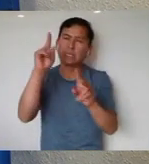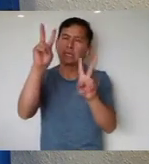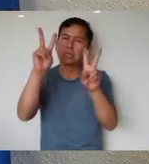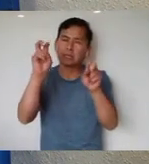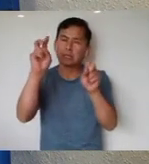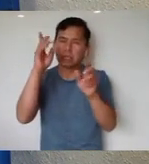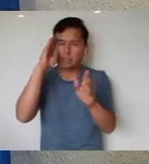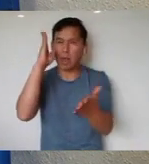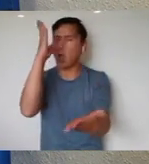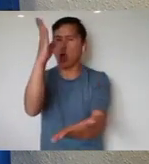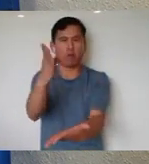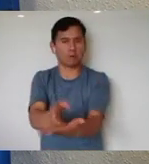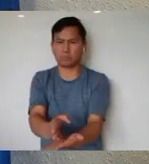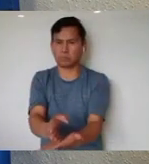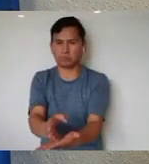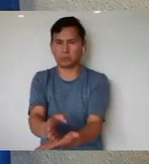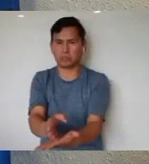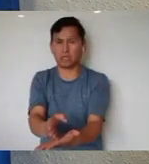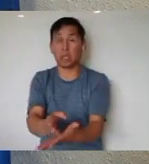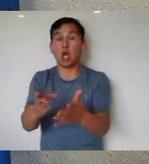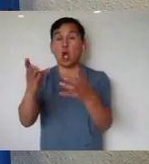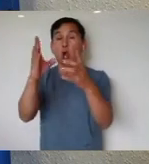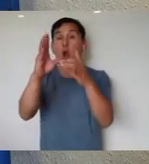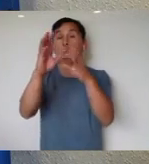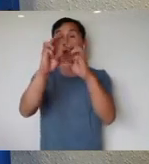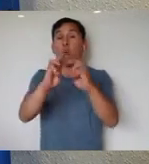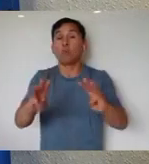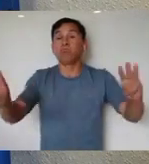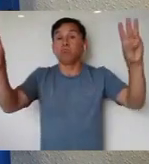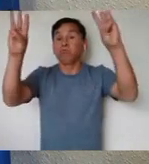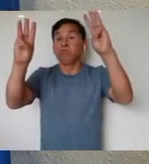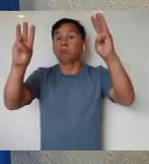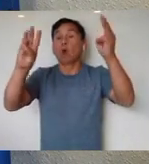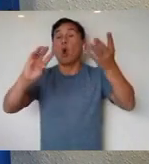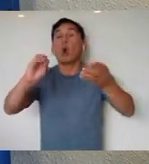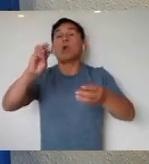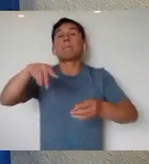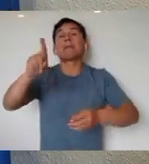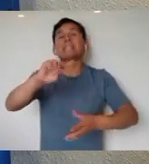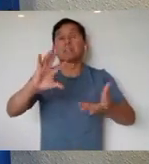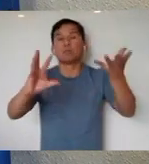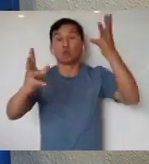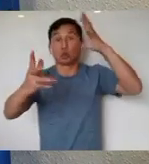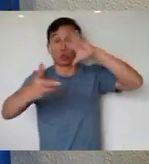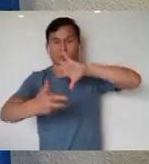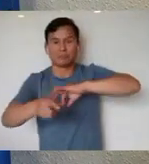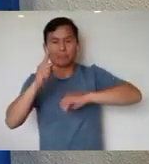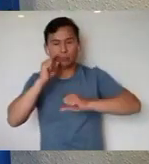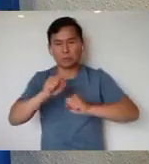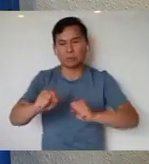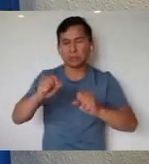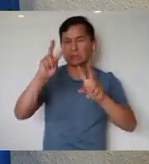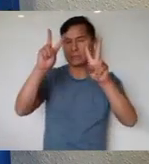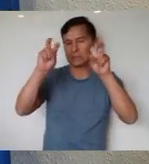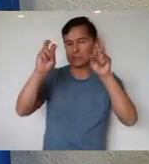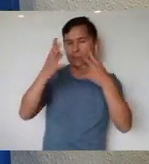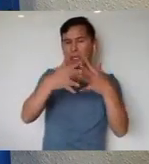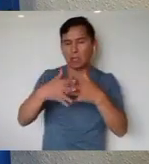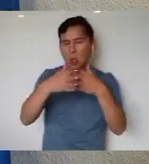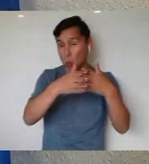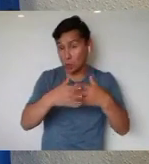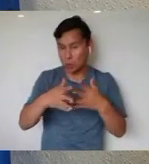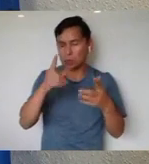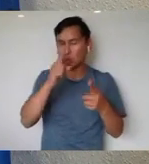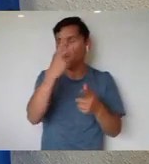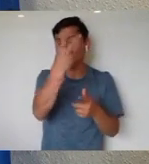base a los lineamientos y directrices que entrega la Organización Mundial de la Salud y también el CDC, que es el Centro de Control de Enfermedades de Estados